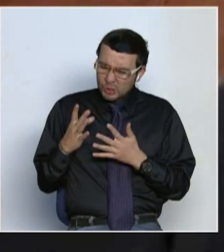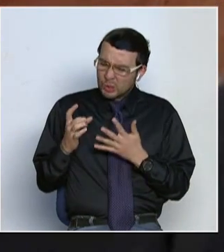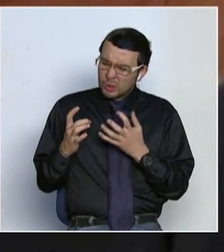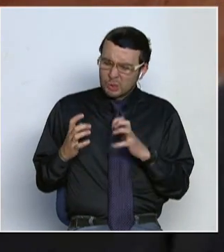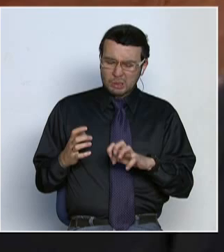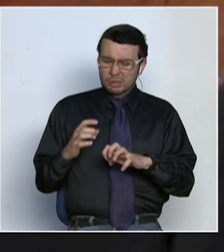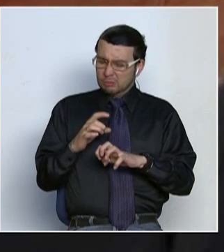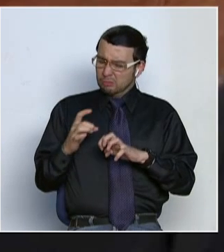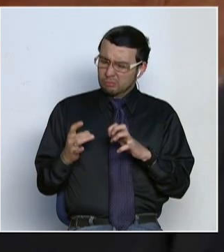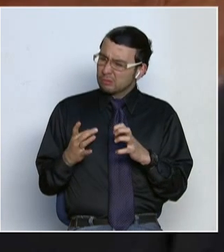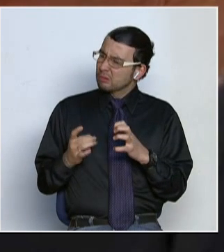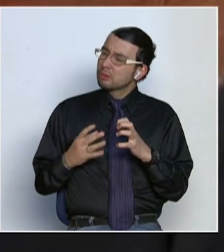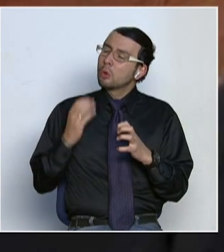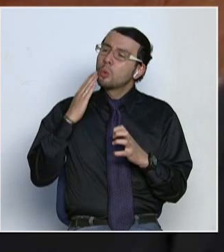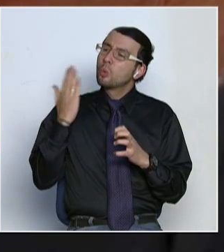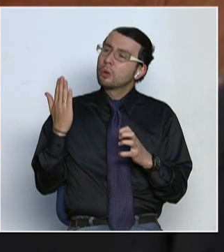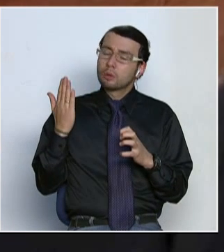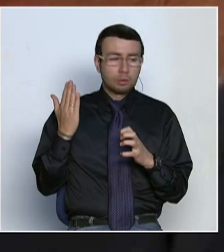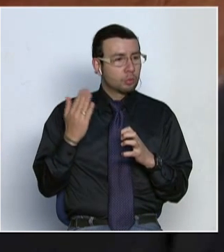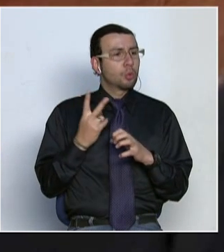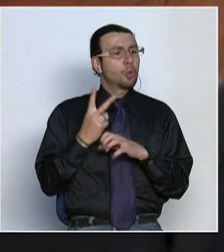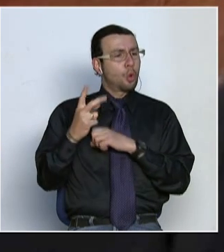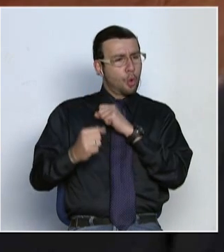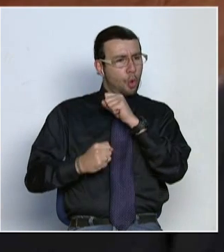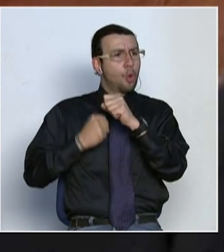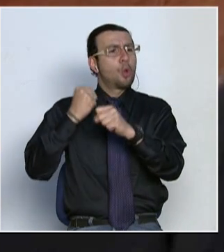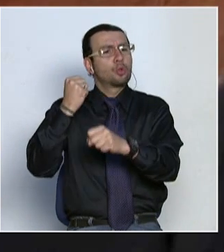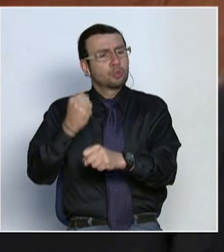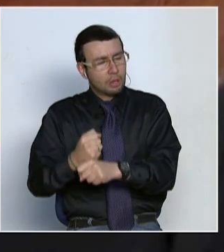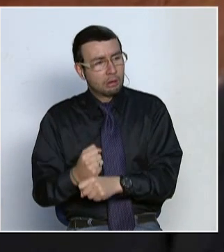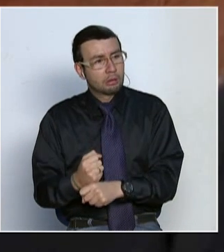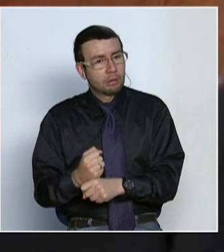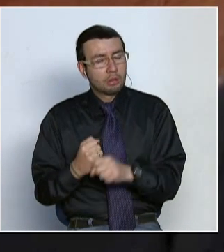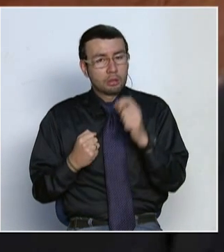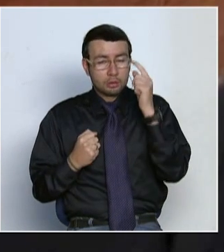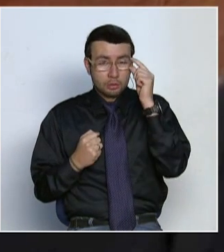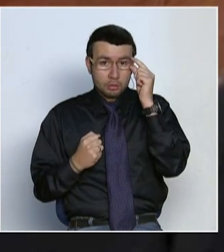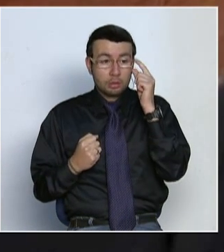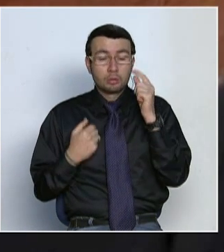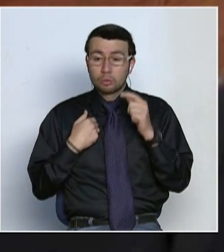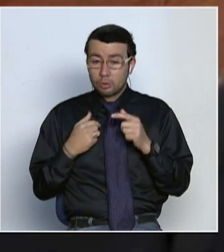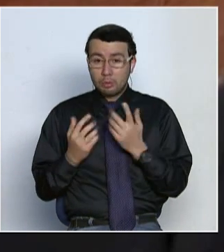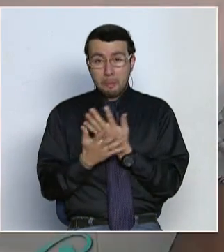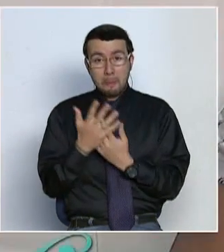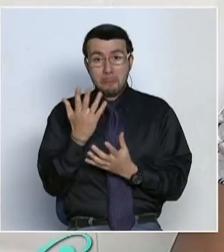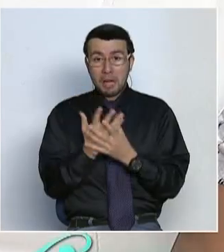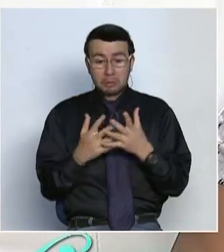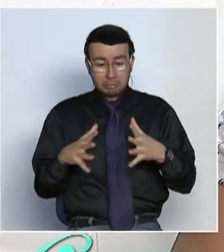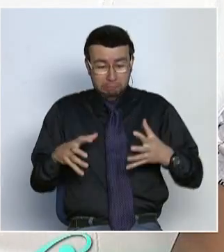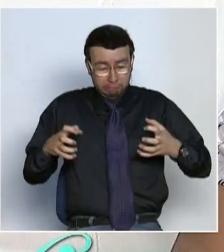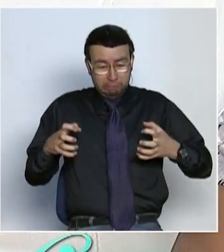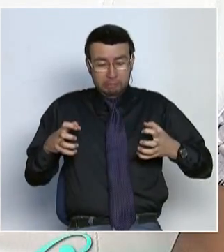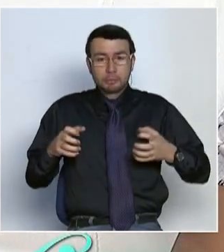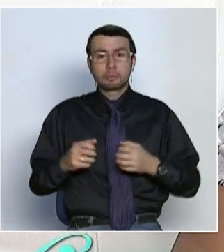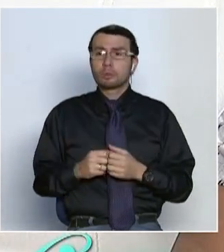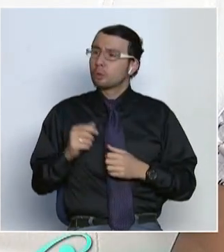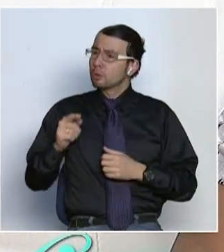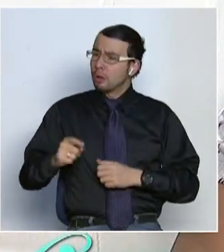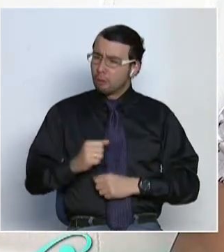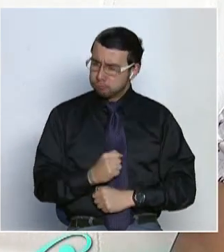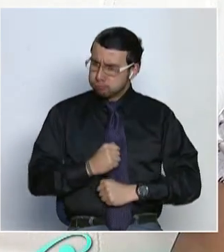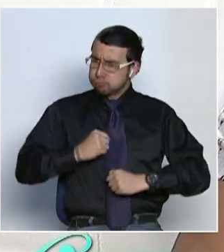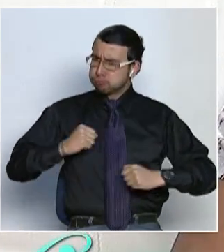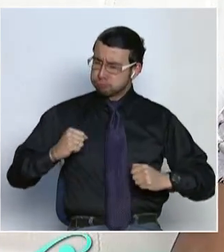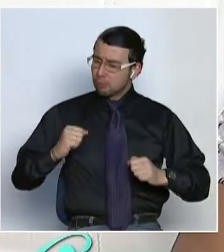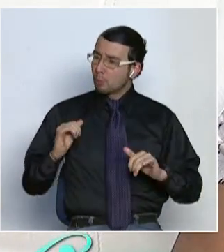como a los 2 años pues, se me engatillaban las manos. ¿El peso suyo siempre ha sido así o